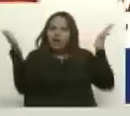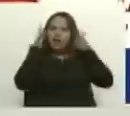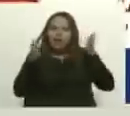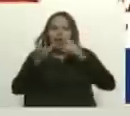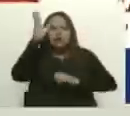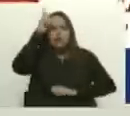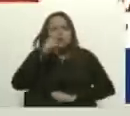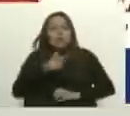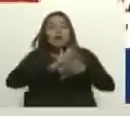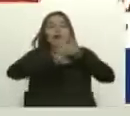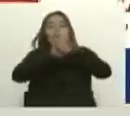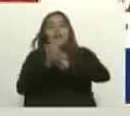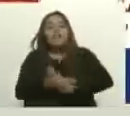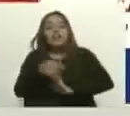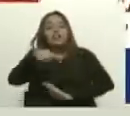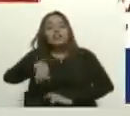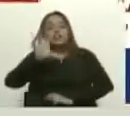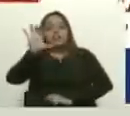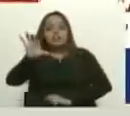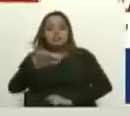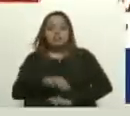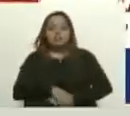para colapsar a este país.